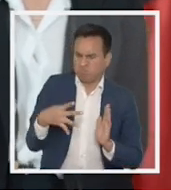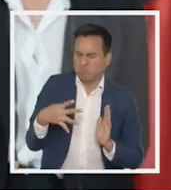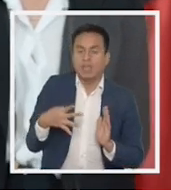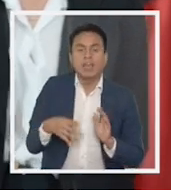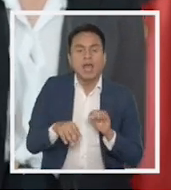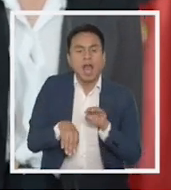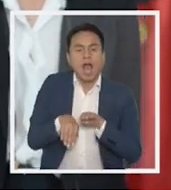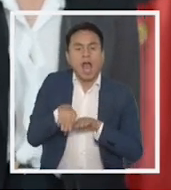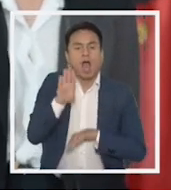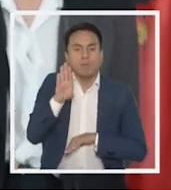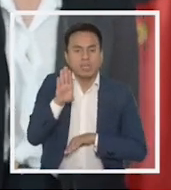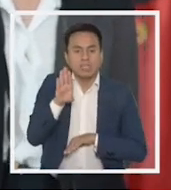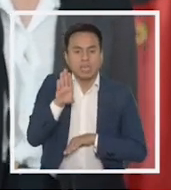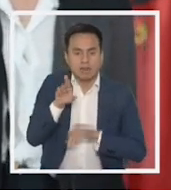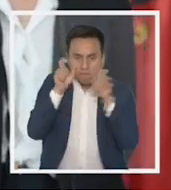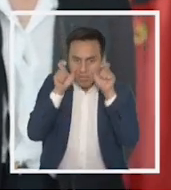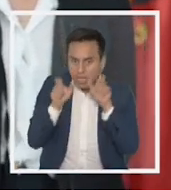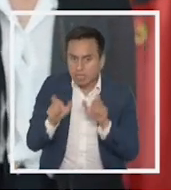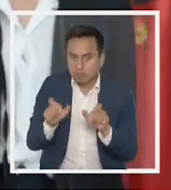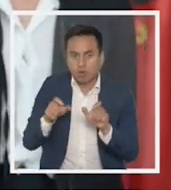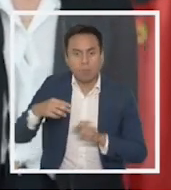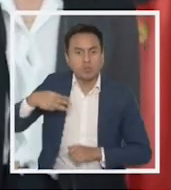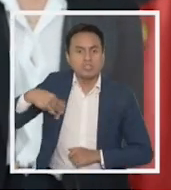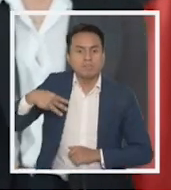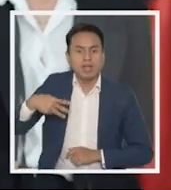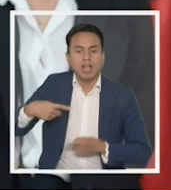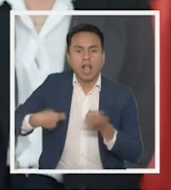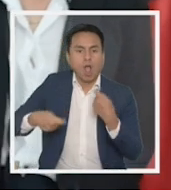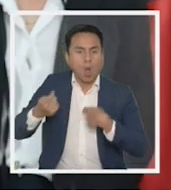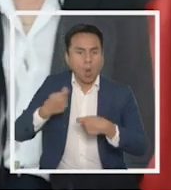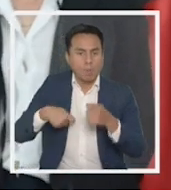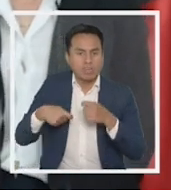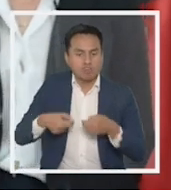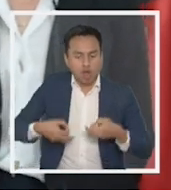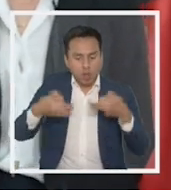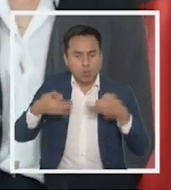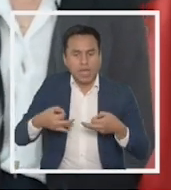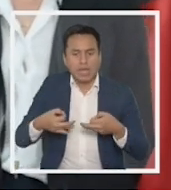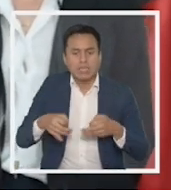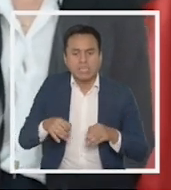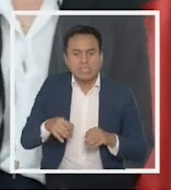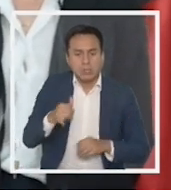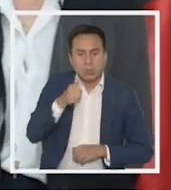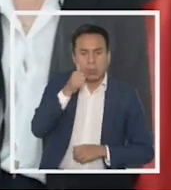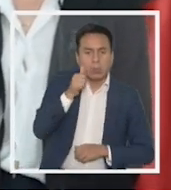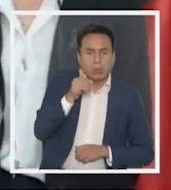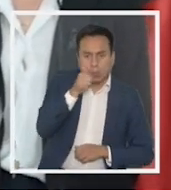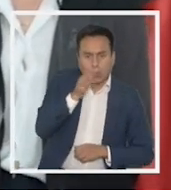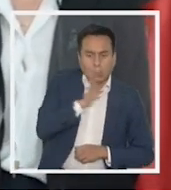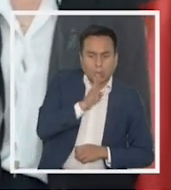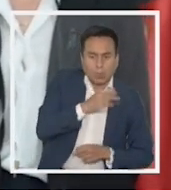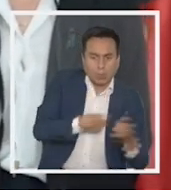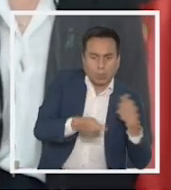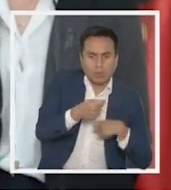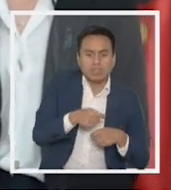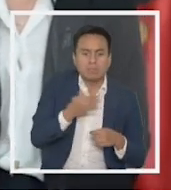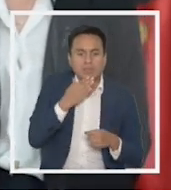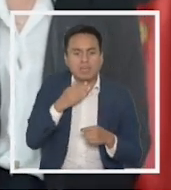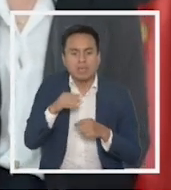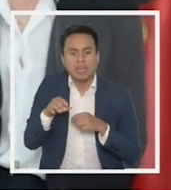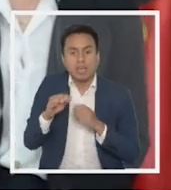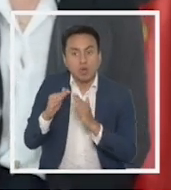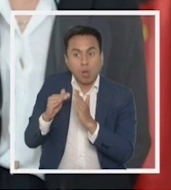comercio regular e irregular, la fiscalización de los inmuebles ocupados de manera abusiva o ilegal, entre otras